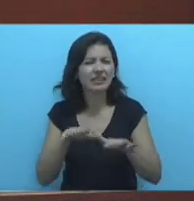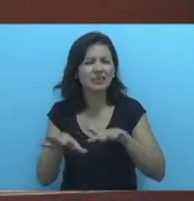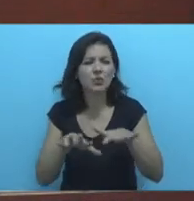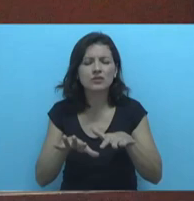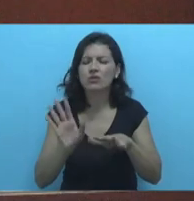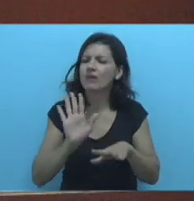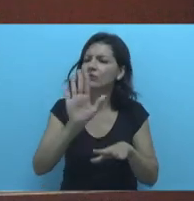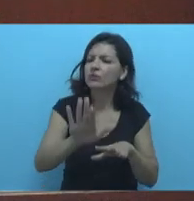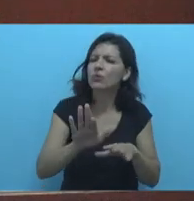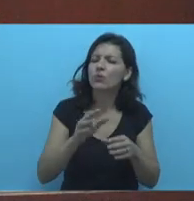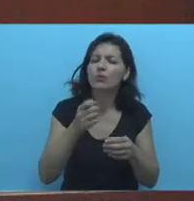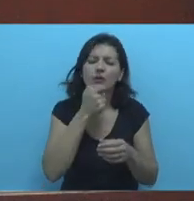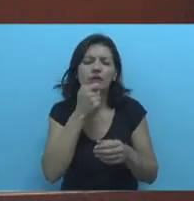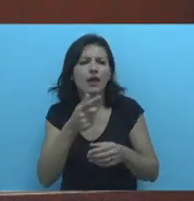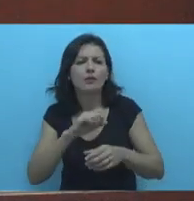pandemia?